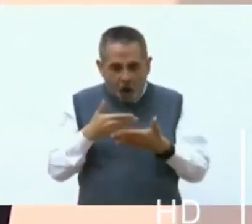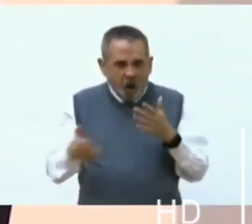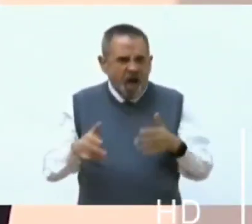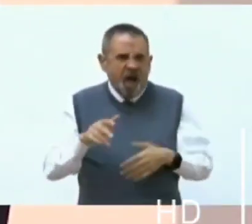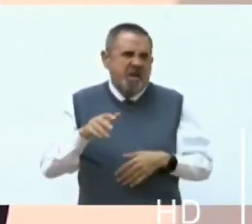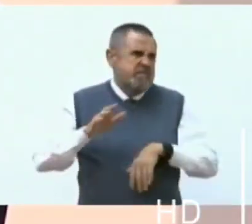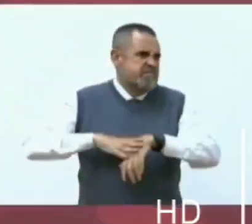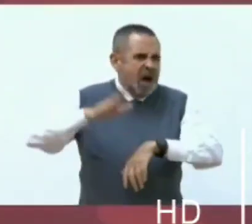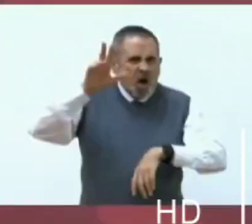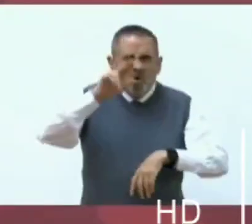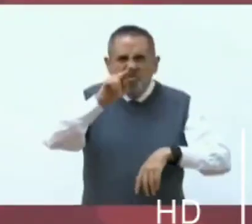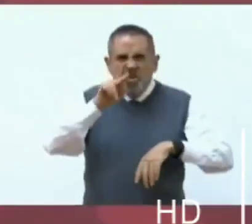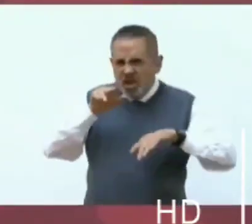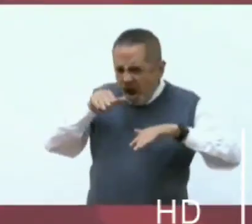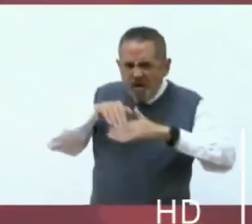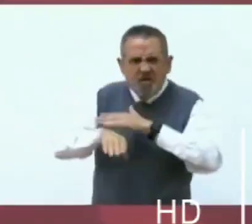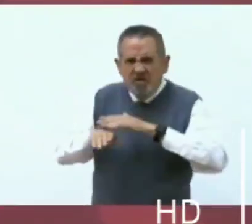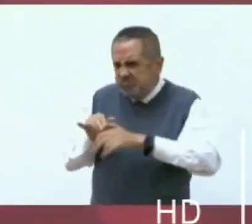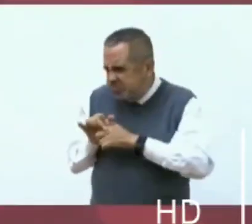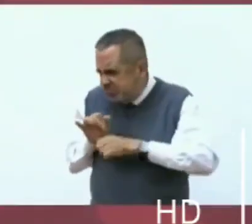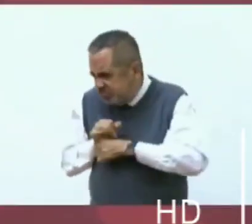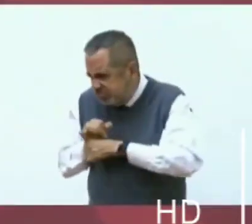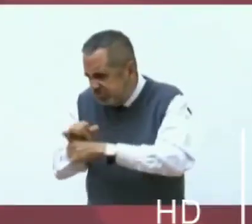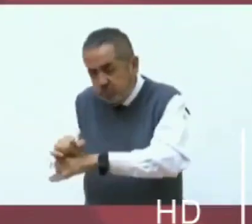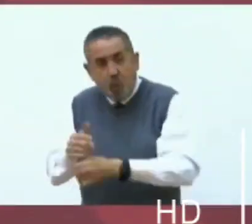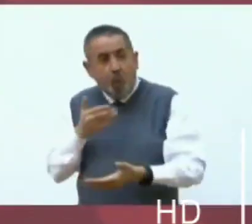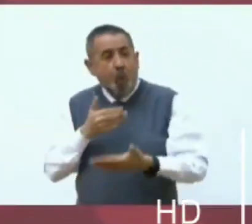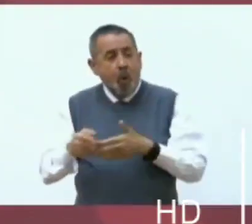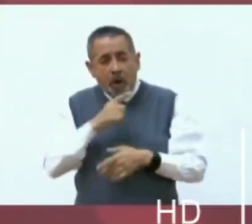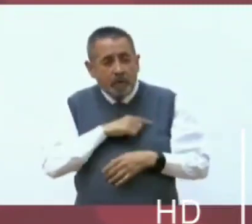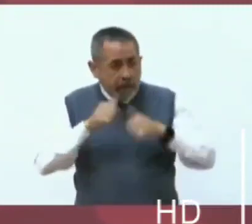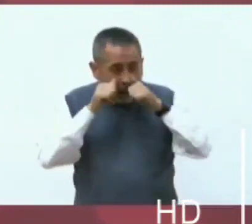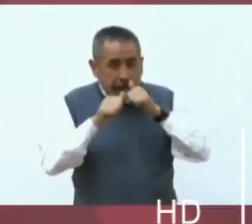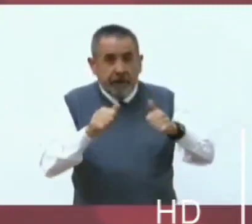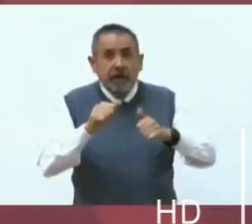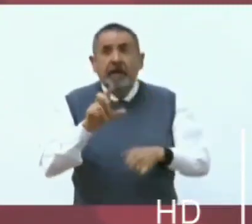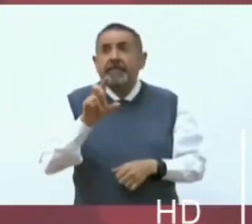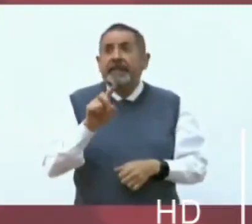ha atendido durante la presente administración a